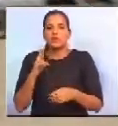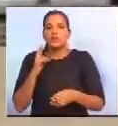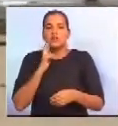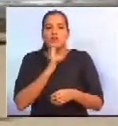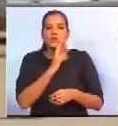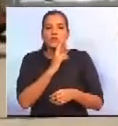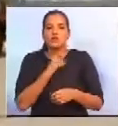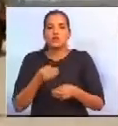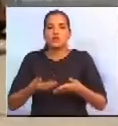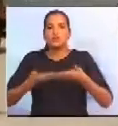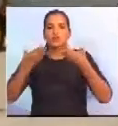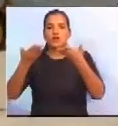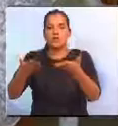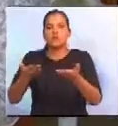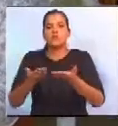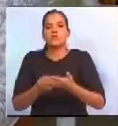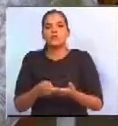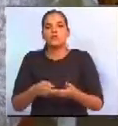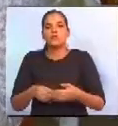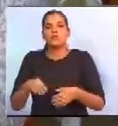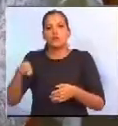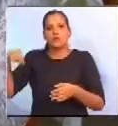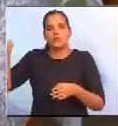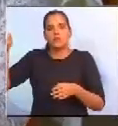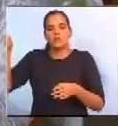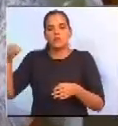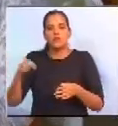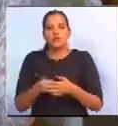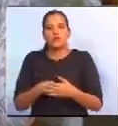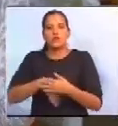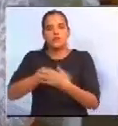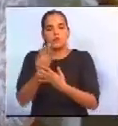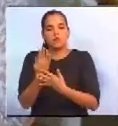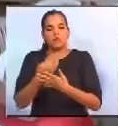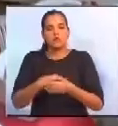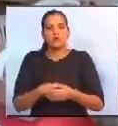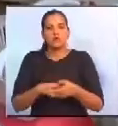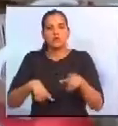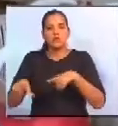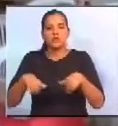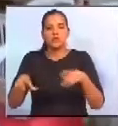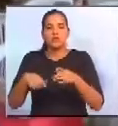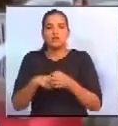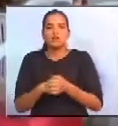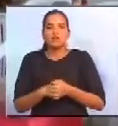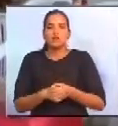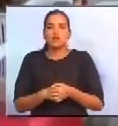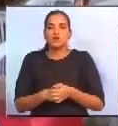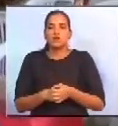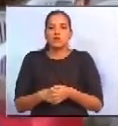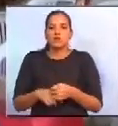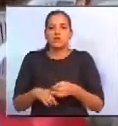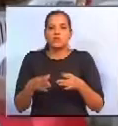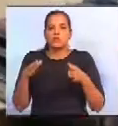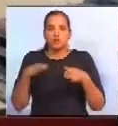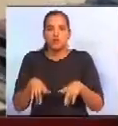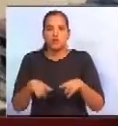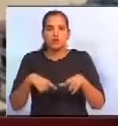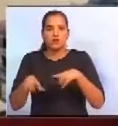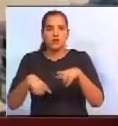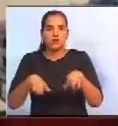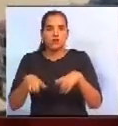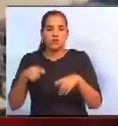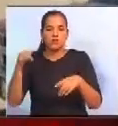Comerciantes recibieron formalmente las llaves de sus nuevos locales, mismos que fueron reubicados en el terreno donde funcionaba la